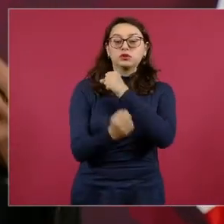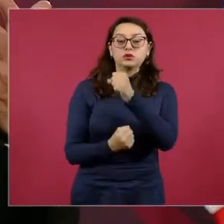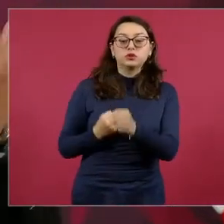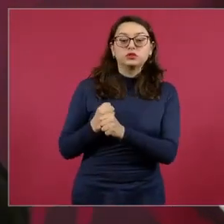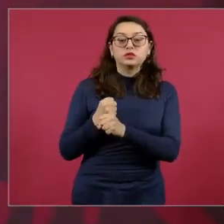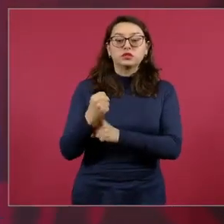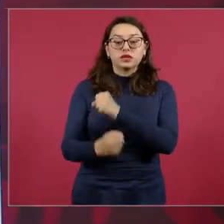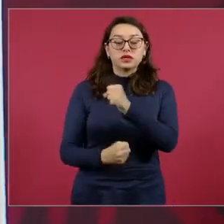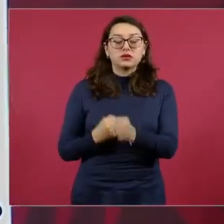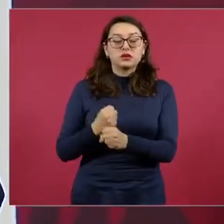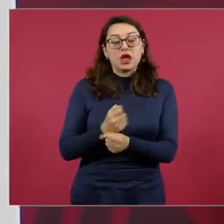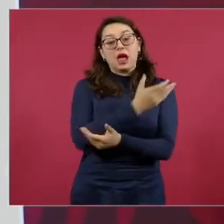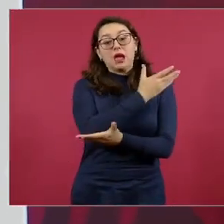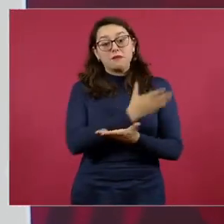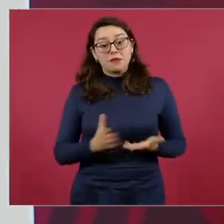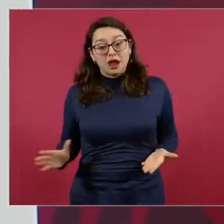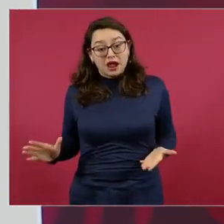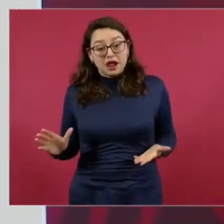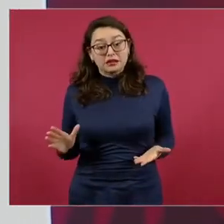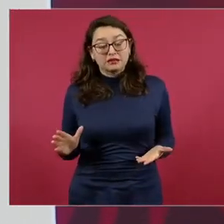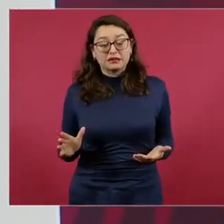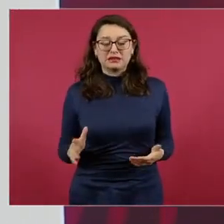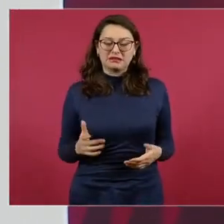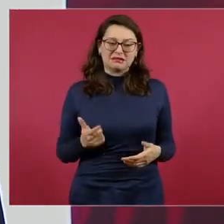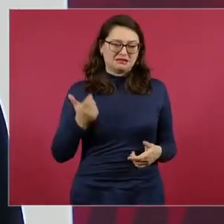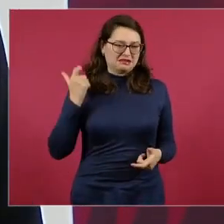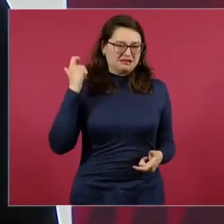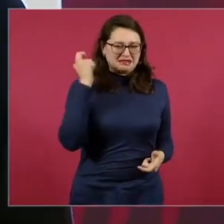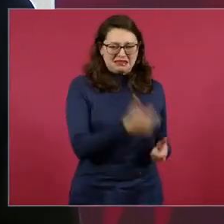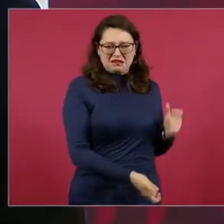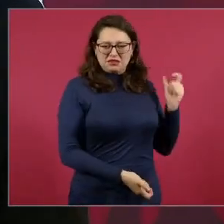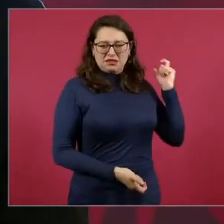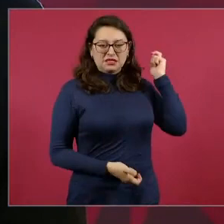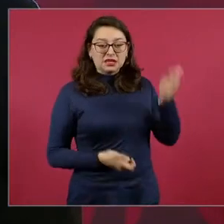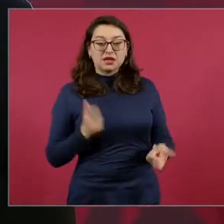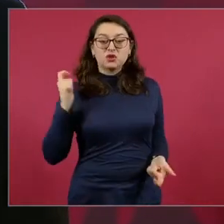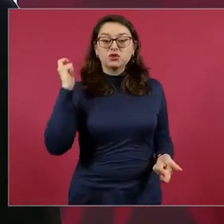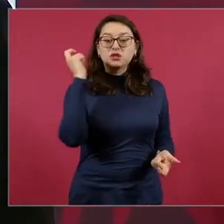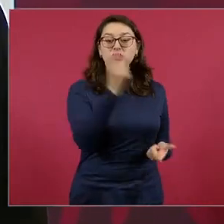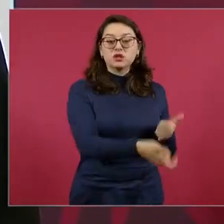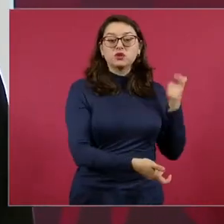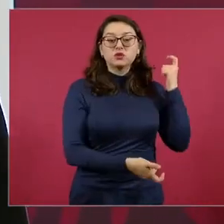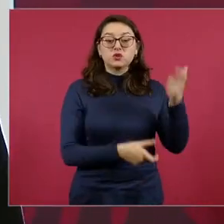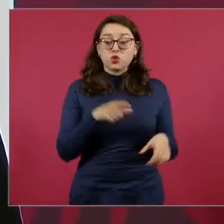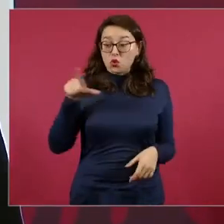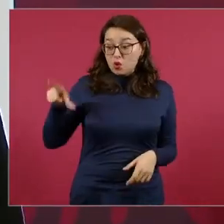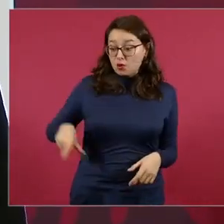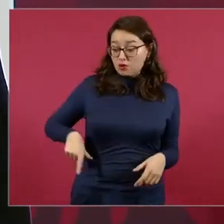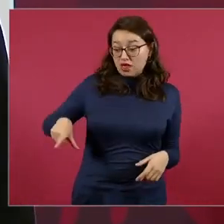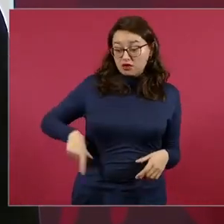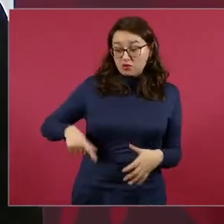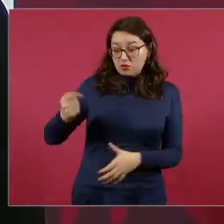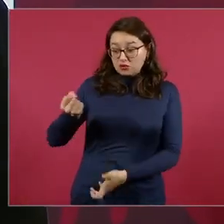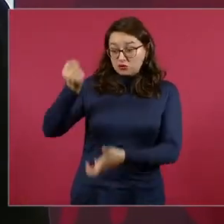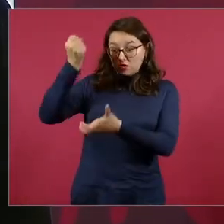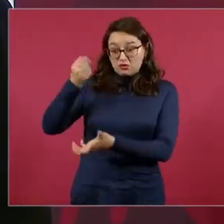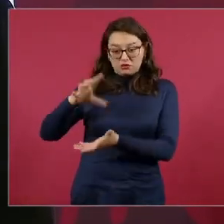recibiendo dinero, mucho dinero, del presupuesto público,